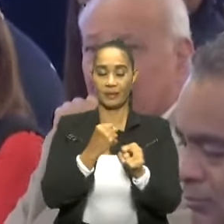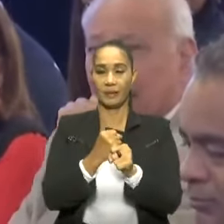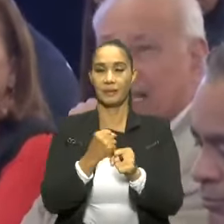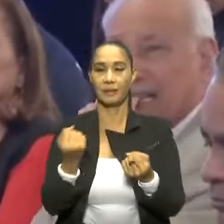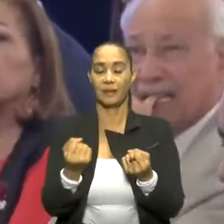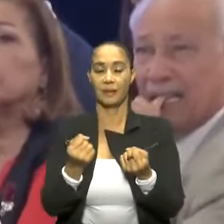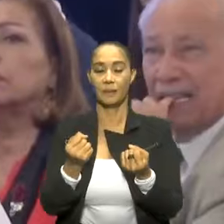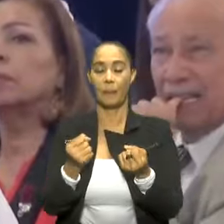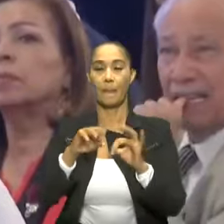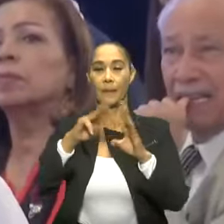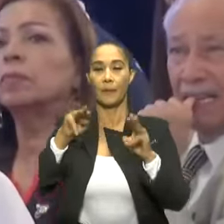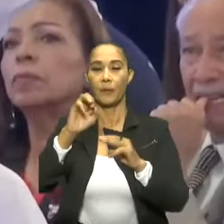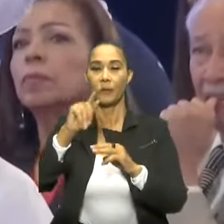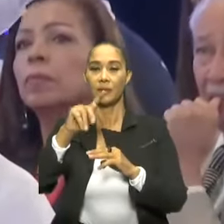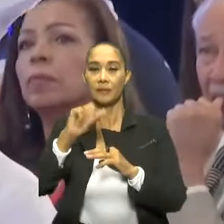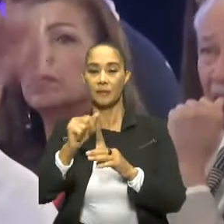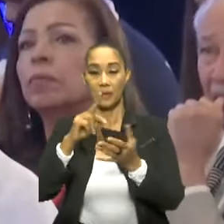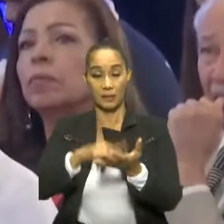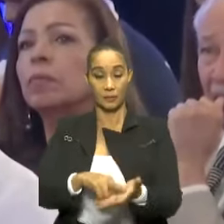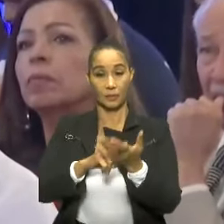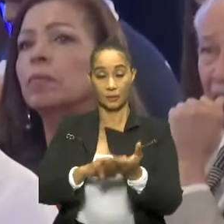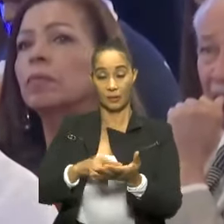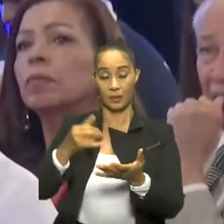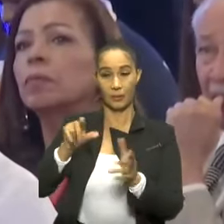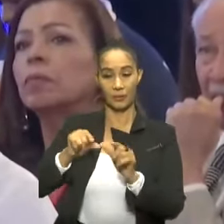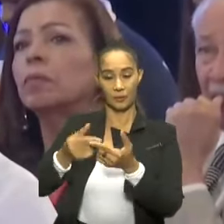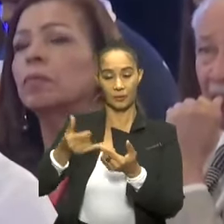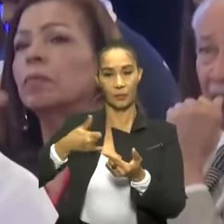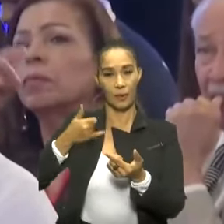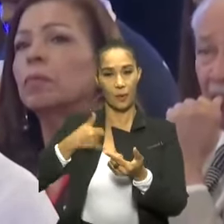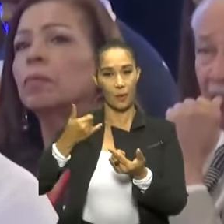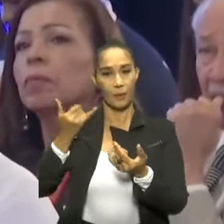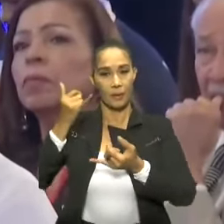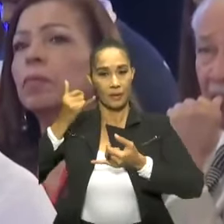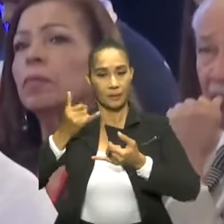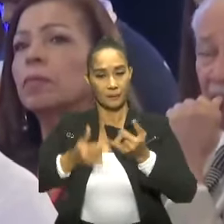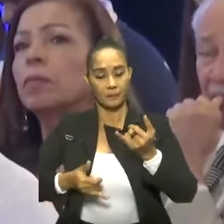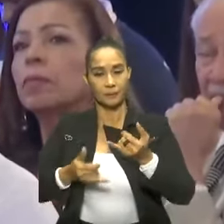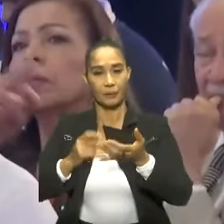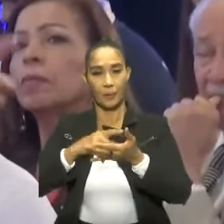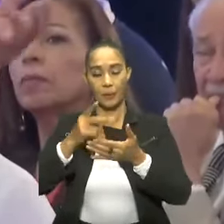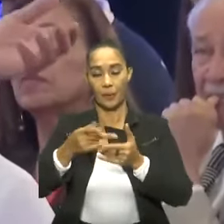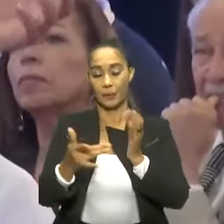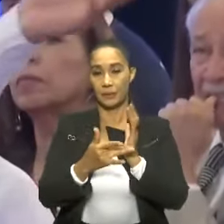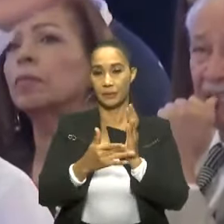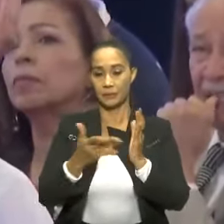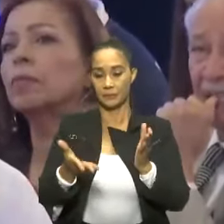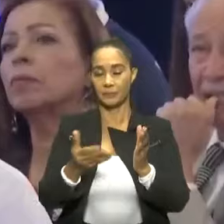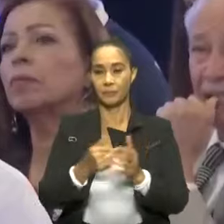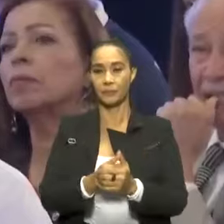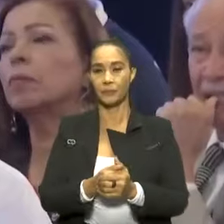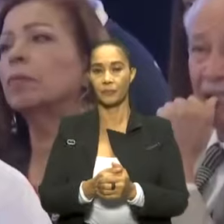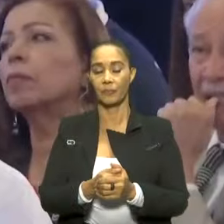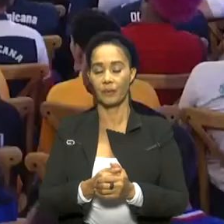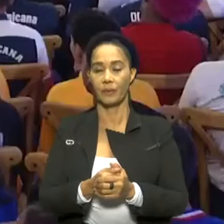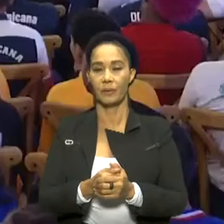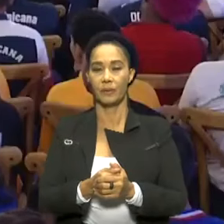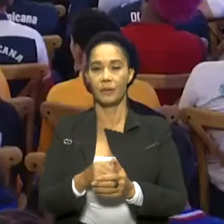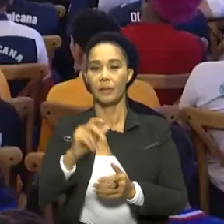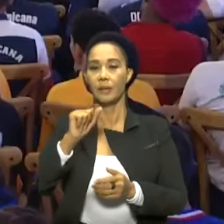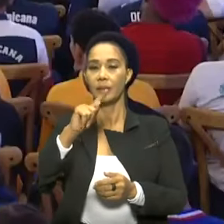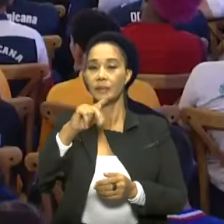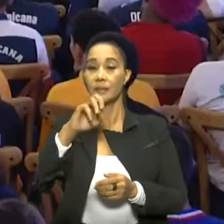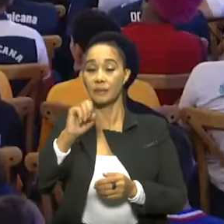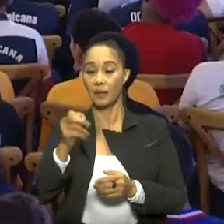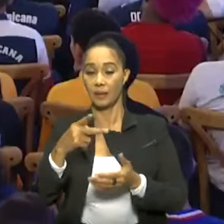es el método STEAM. Resultado son esos jóvenes que están ahí ya en programación. Incluso lo que hemos avanzado en el método STEM. Claro,